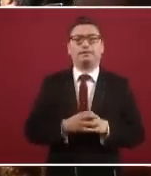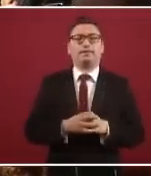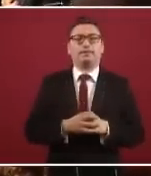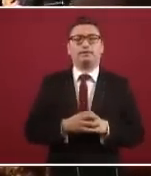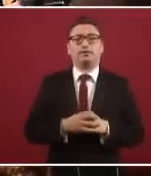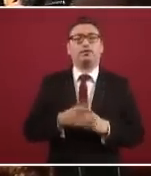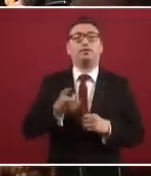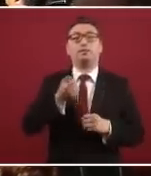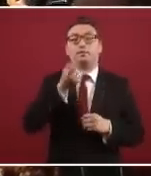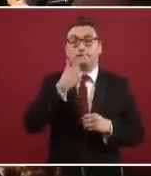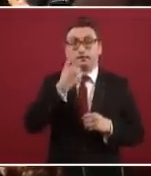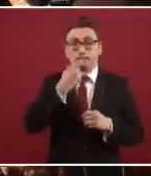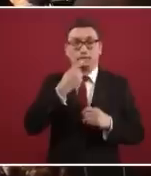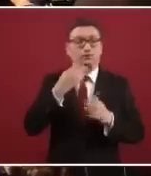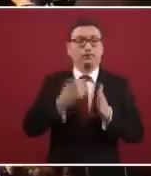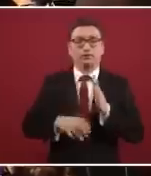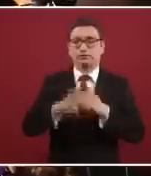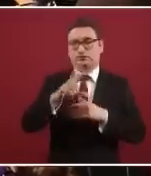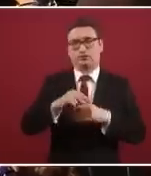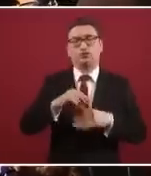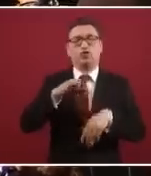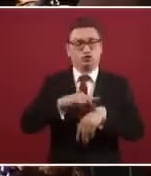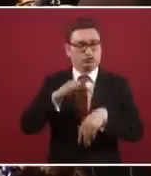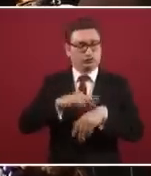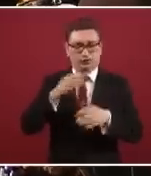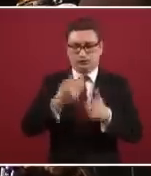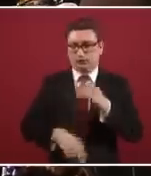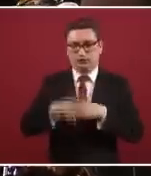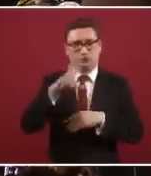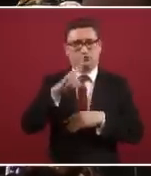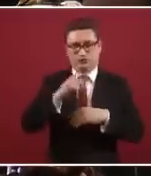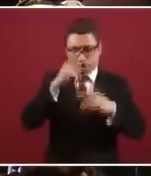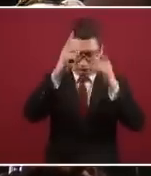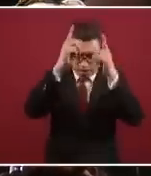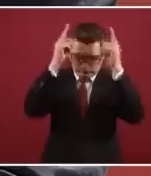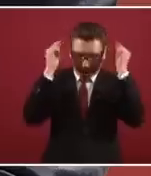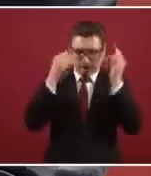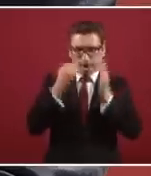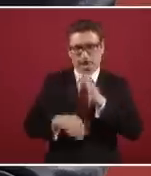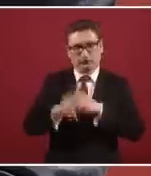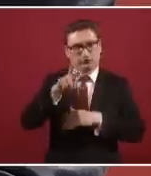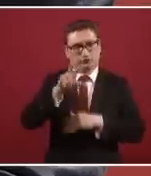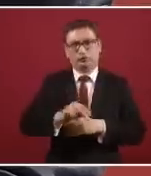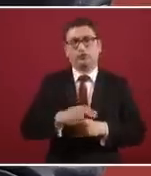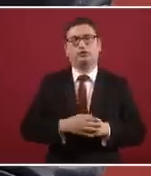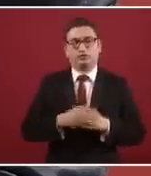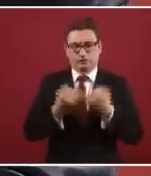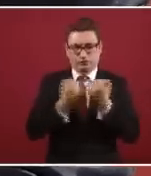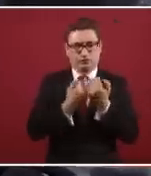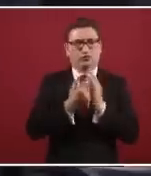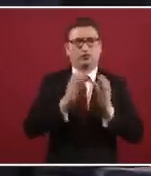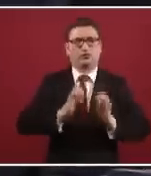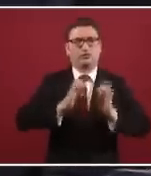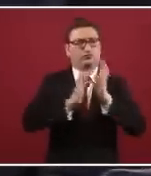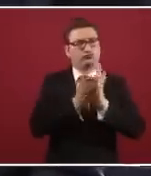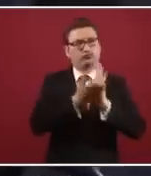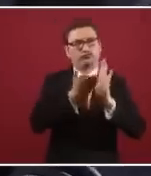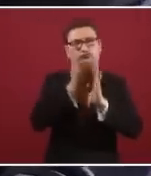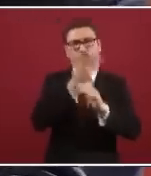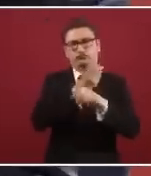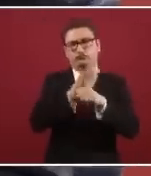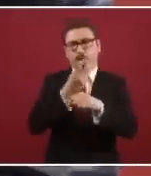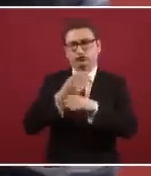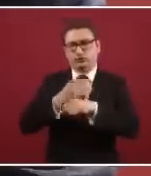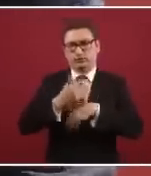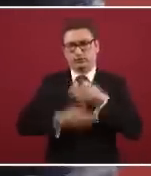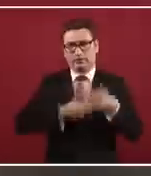los medicamentos, que no falten los médicos y las enfermeras, que se mejore la infraestructura y que haya un proceso